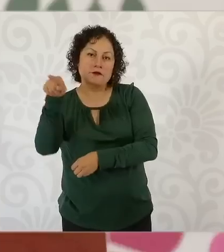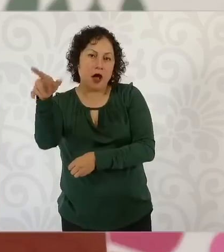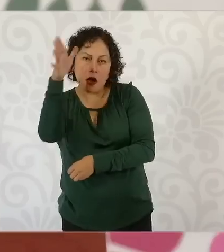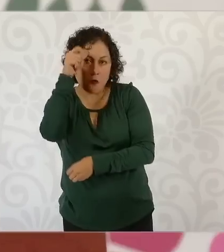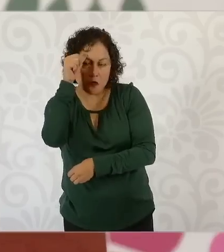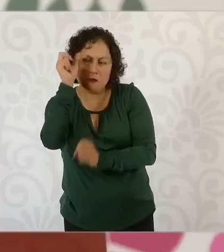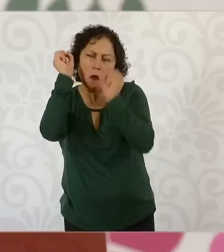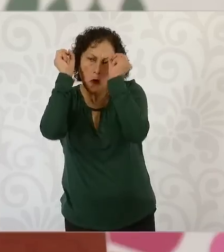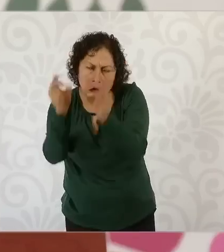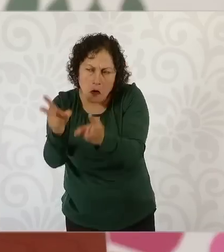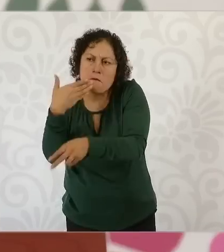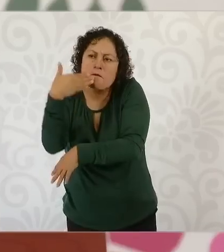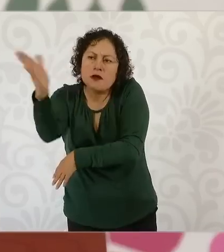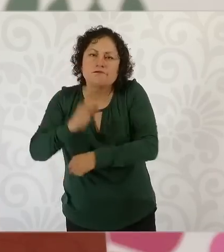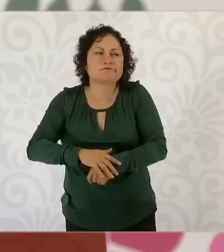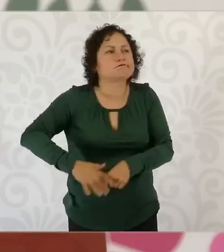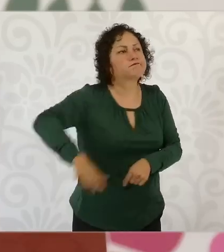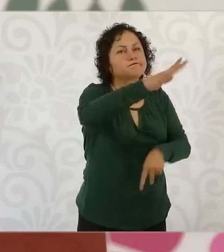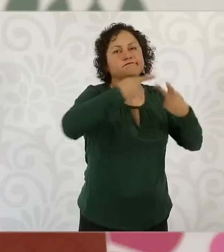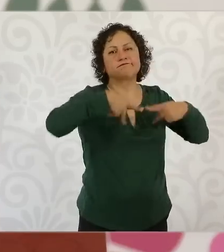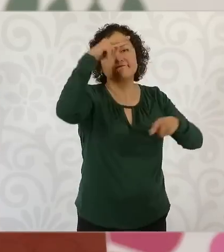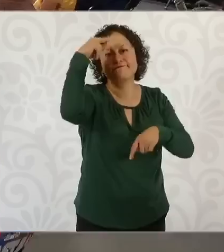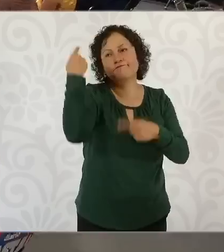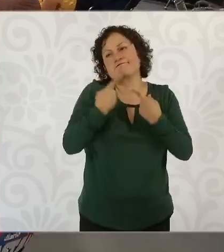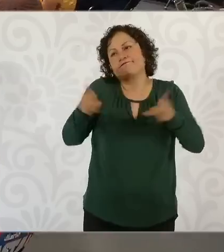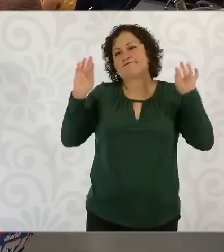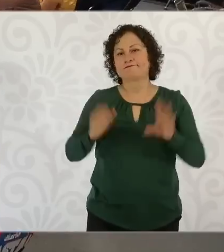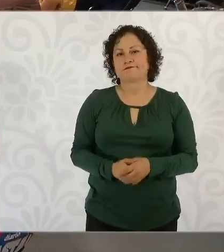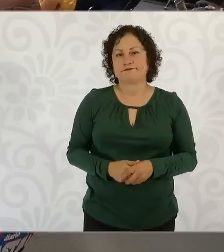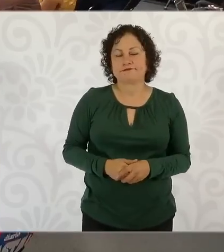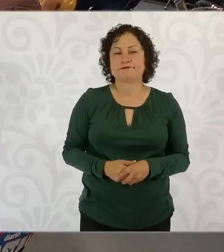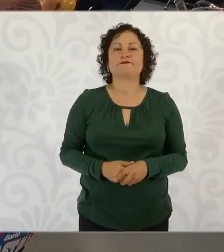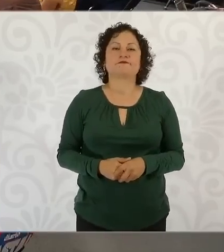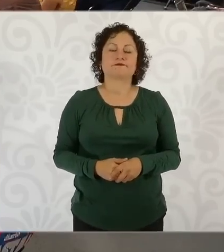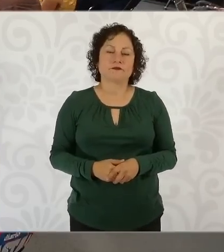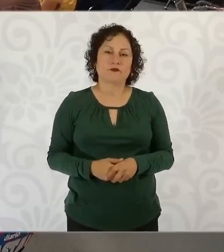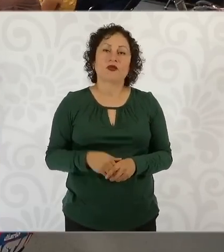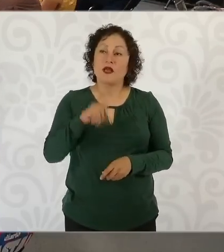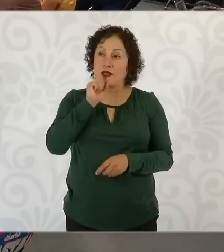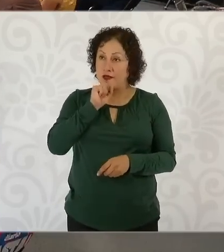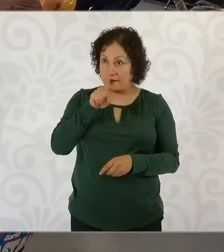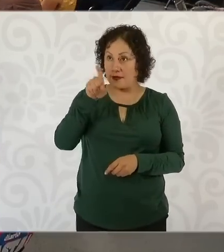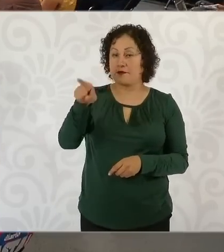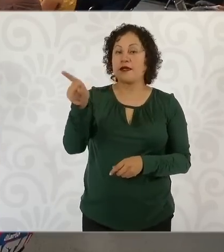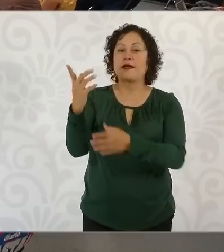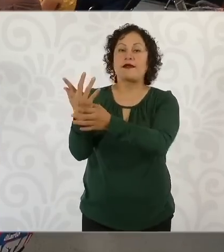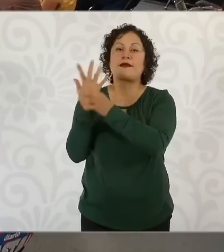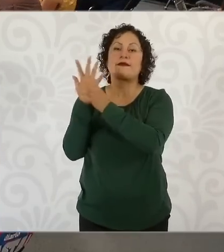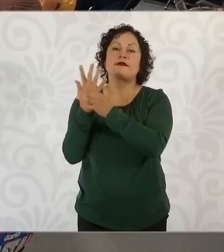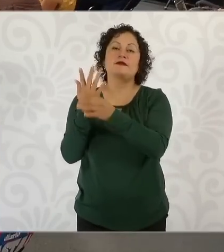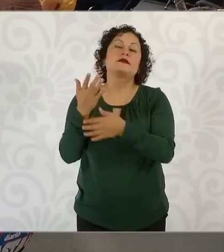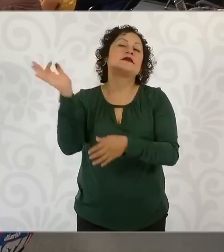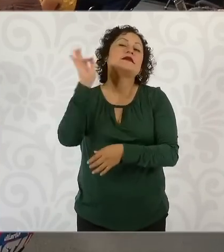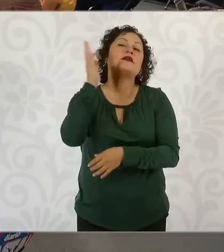pueblo de México piensa distinto. Un poco con lo que acaba de mencionar, él también lo que considera es que cuando se trate de un tema importante,